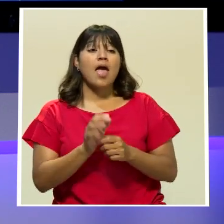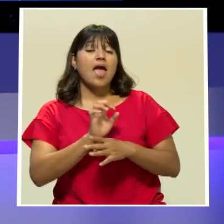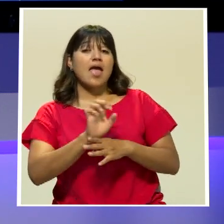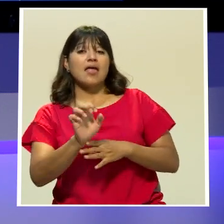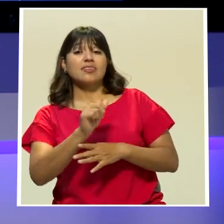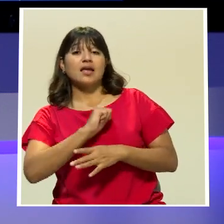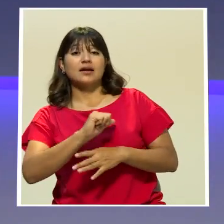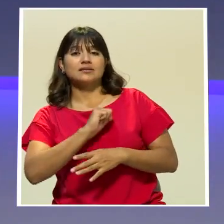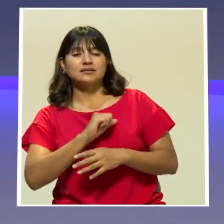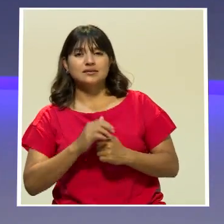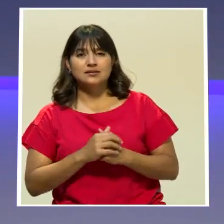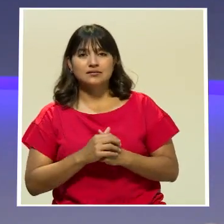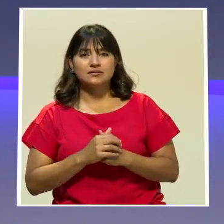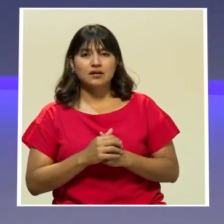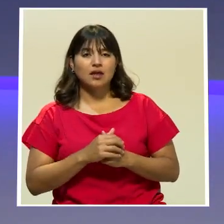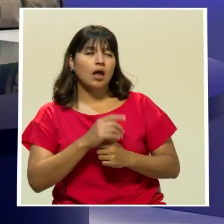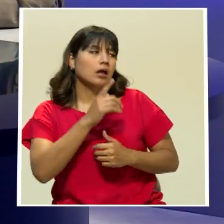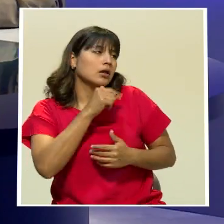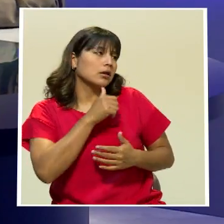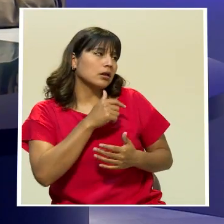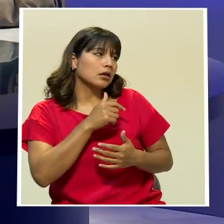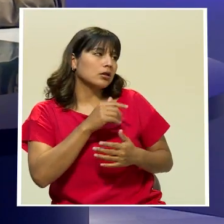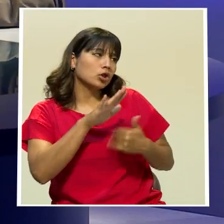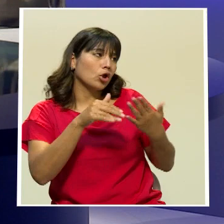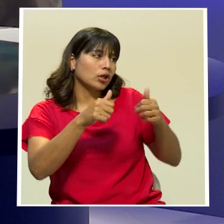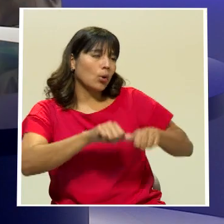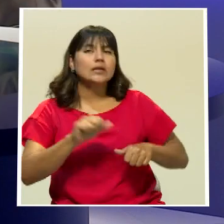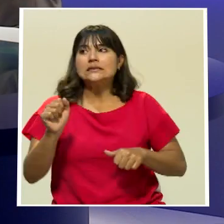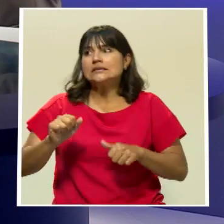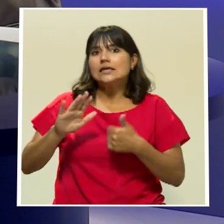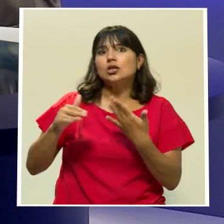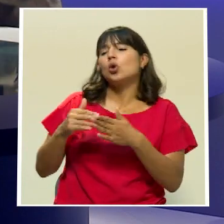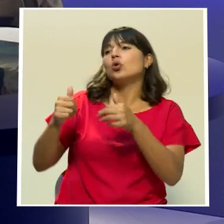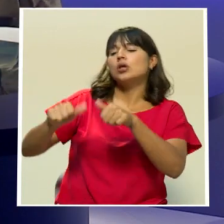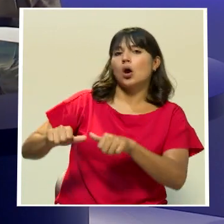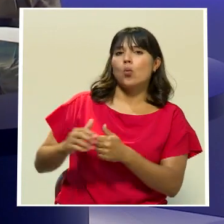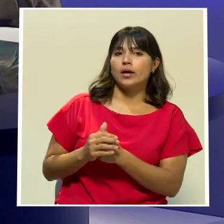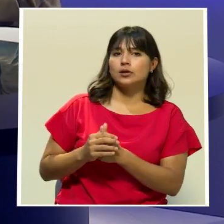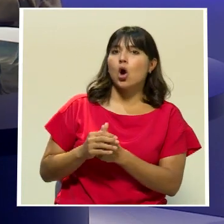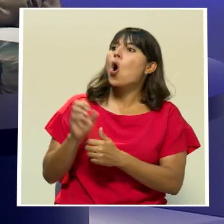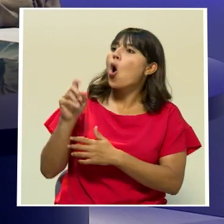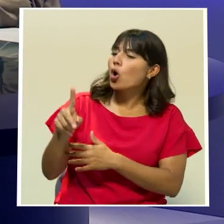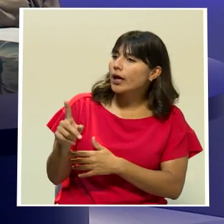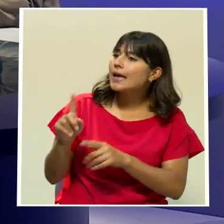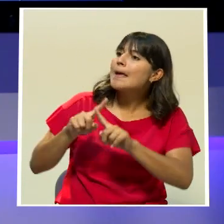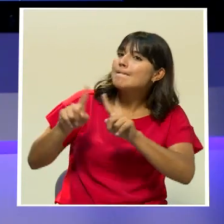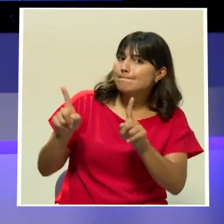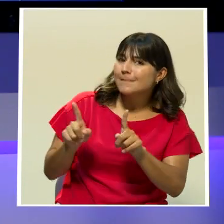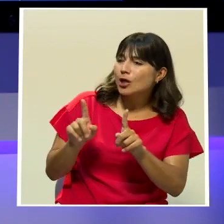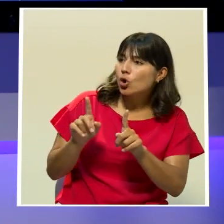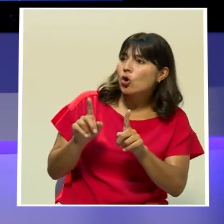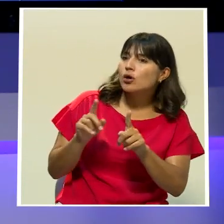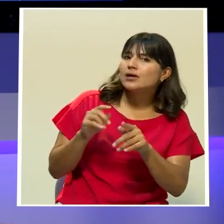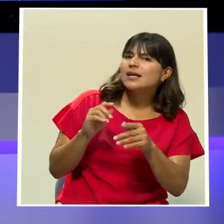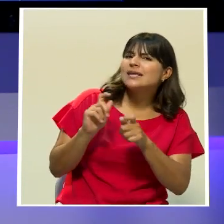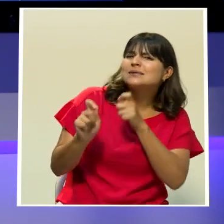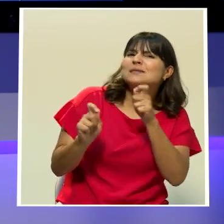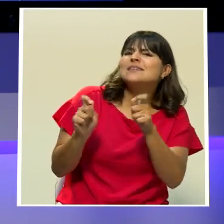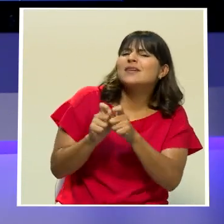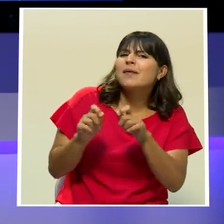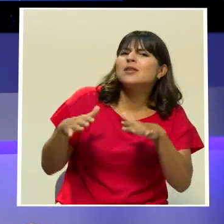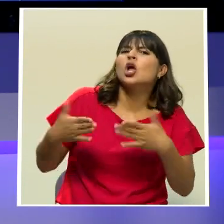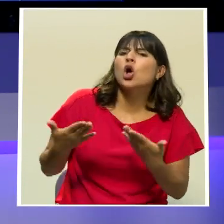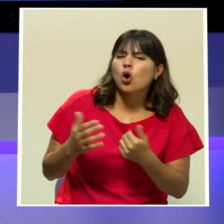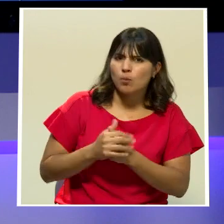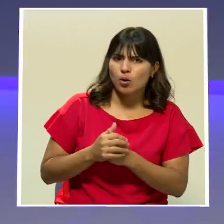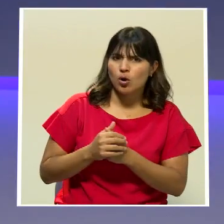ética. ¿Quién se puede oponer a eso? Todo el mundo va a estar de acuerdo. Claro, pero señor, aterriza esos conceptos a medidas concretas y se va a dar cuenta que cada grupo